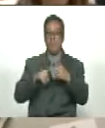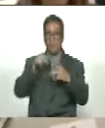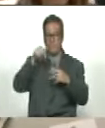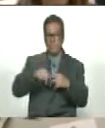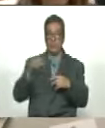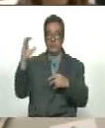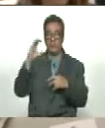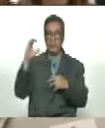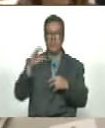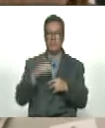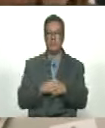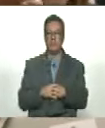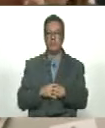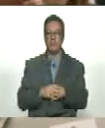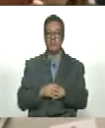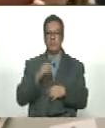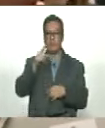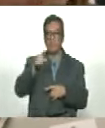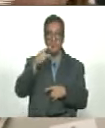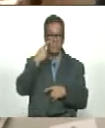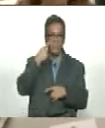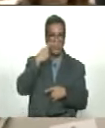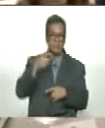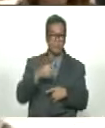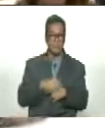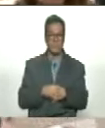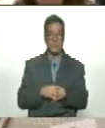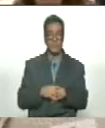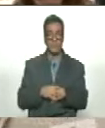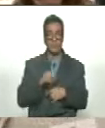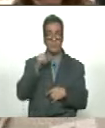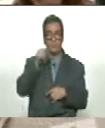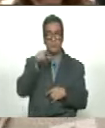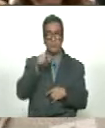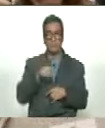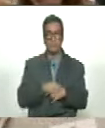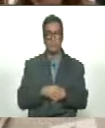aquí en Caracas. Ahí vemos cómo esta